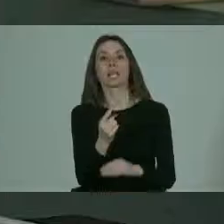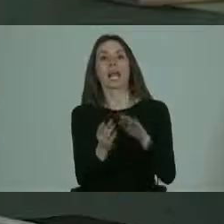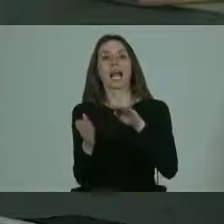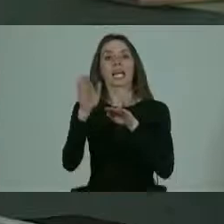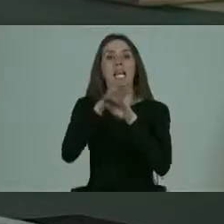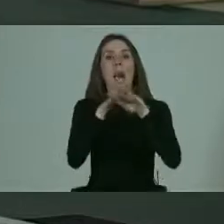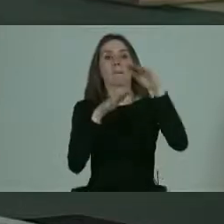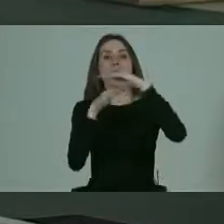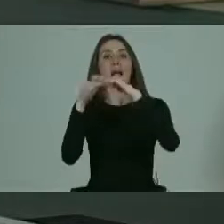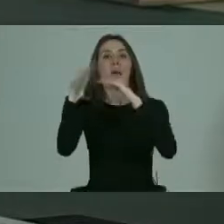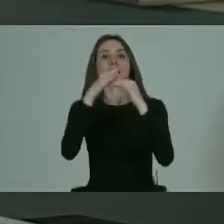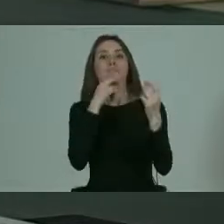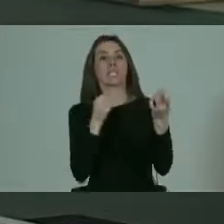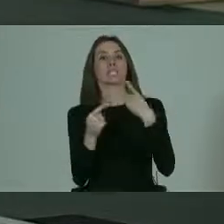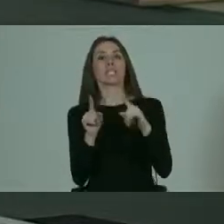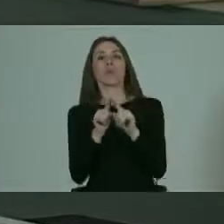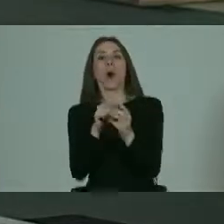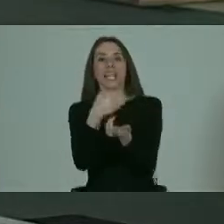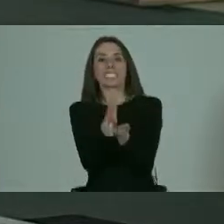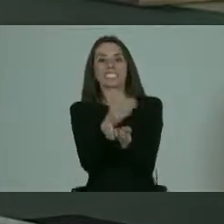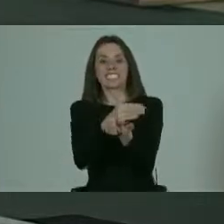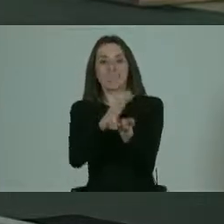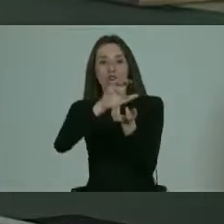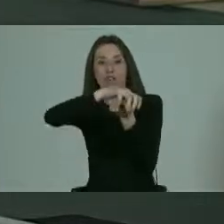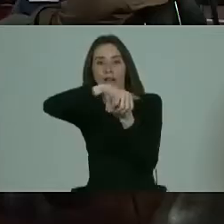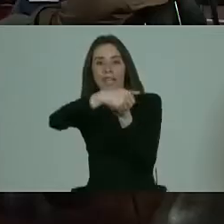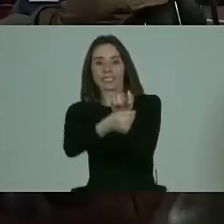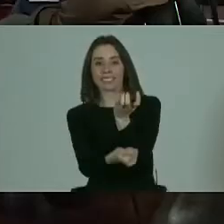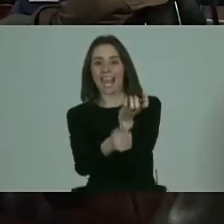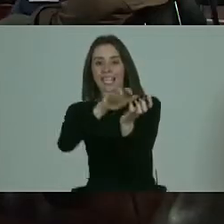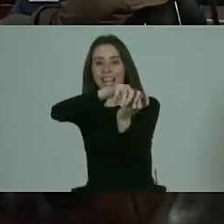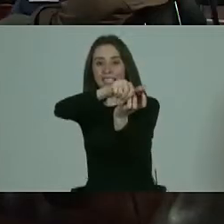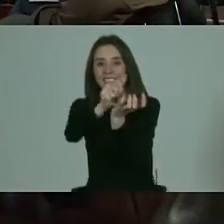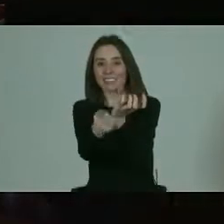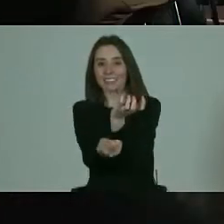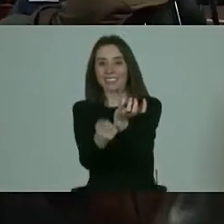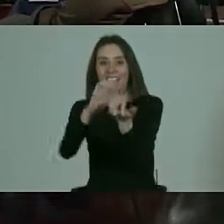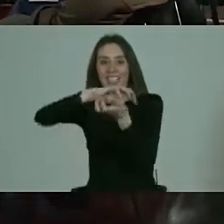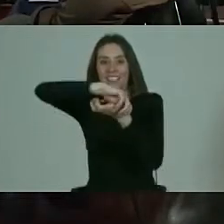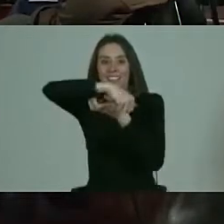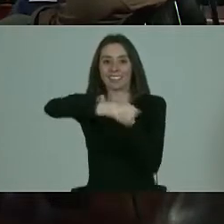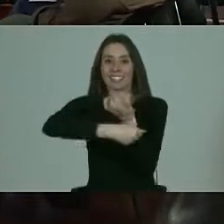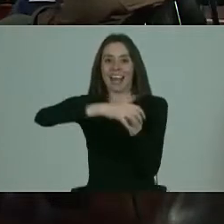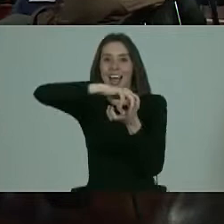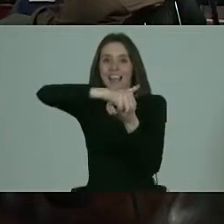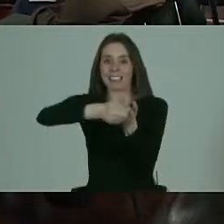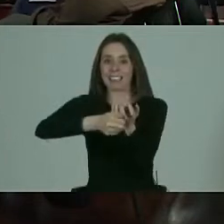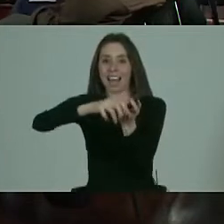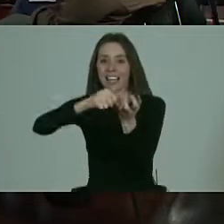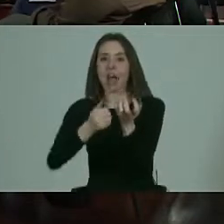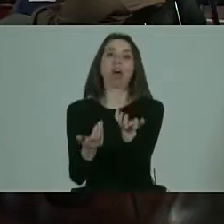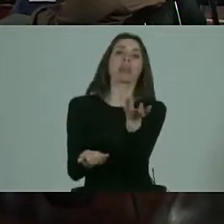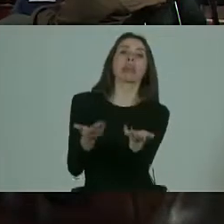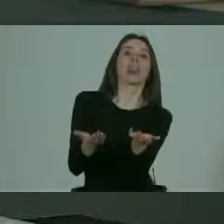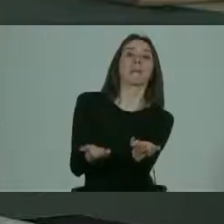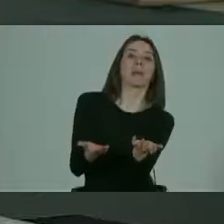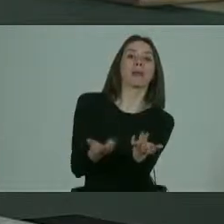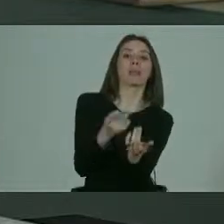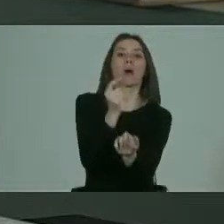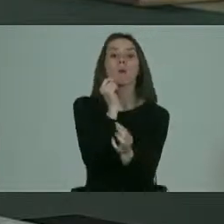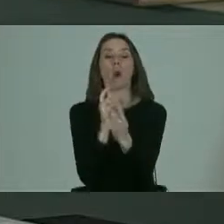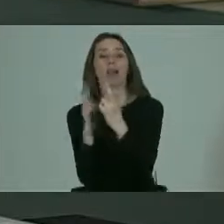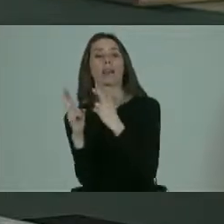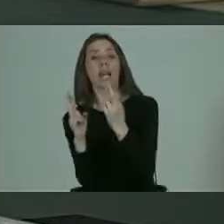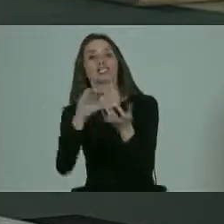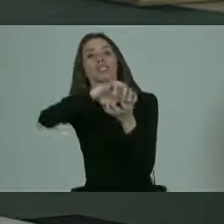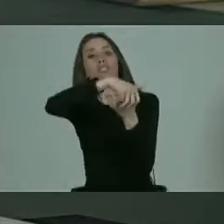para mí sería como una cebolla que vas sacando las capas de la cebolla dependiendo del tipo de relación que quieras